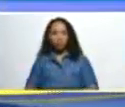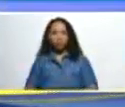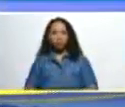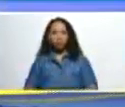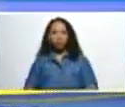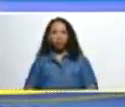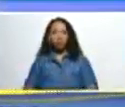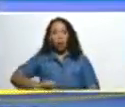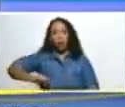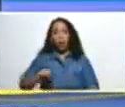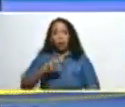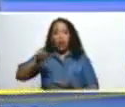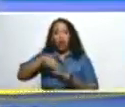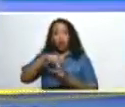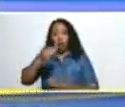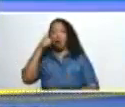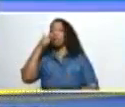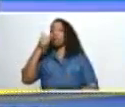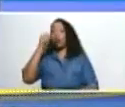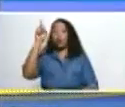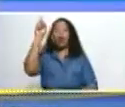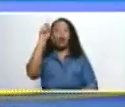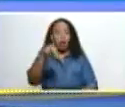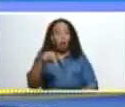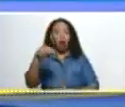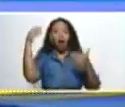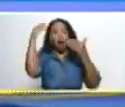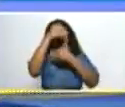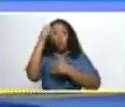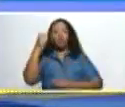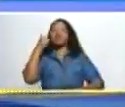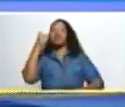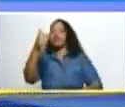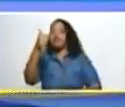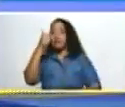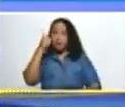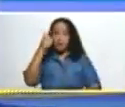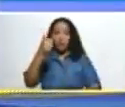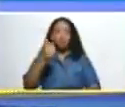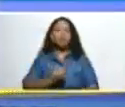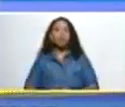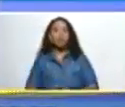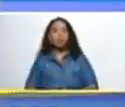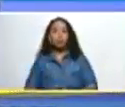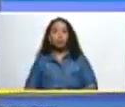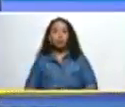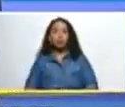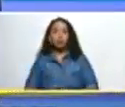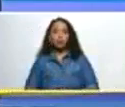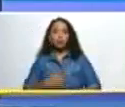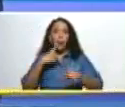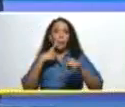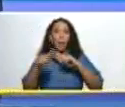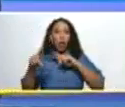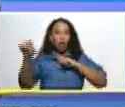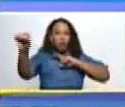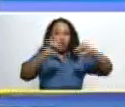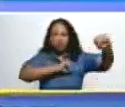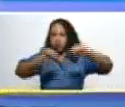La Policía Nacional es muy buena también, el FAES es buenísimo, son buenos, pero para la acción,